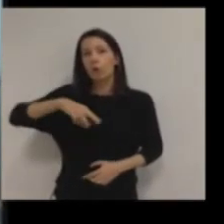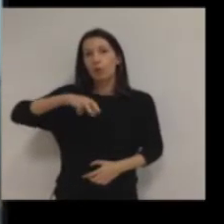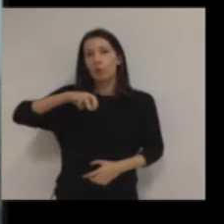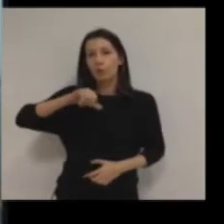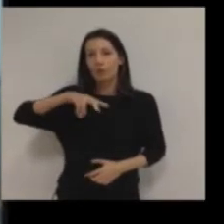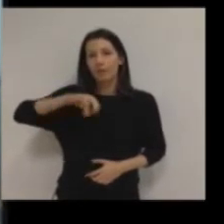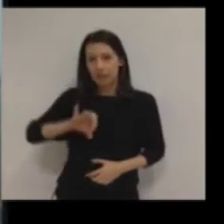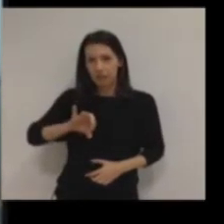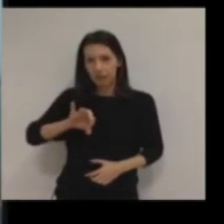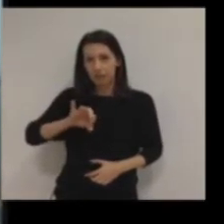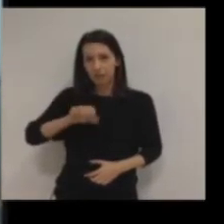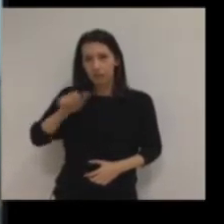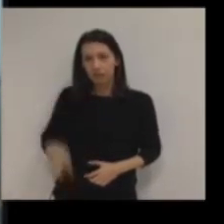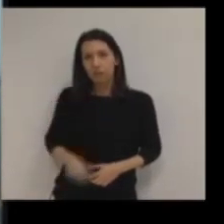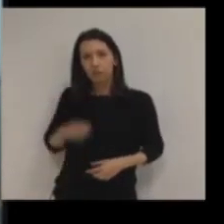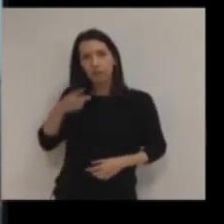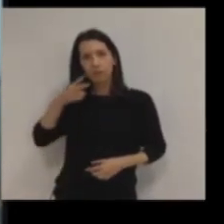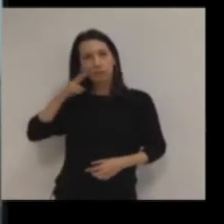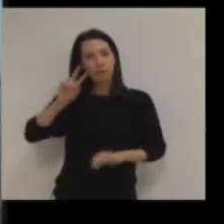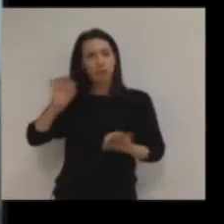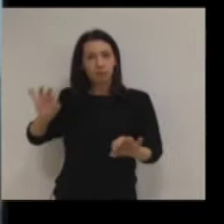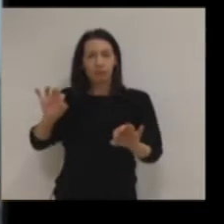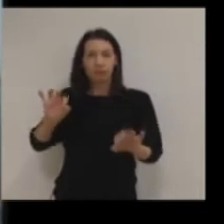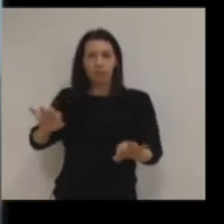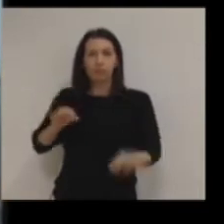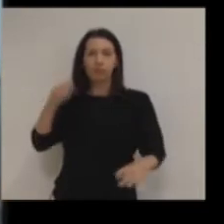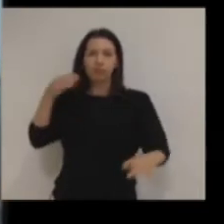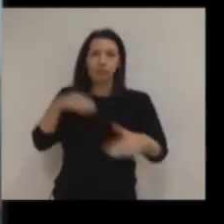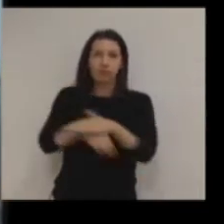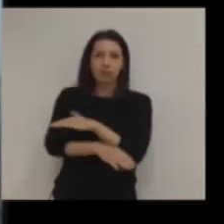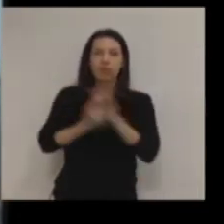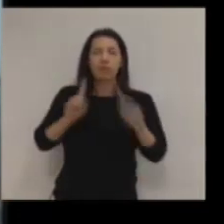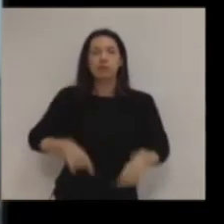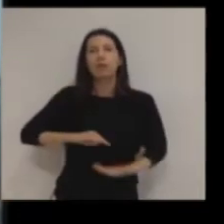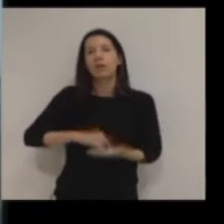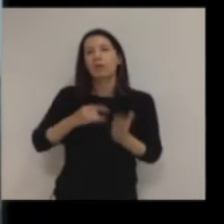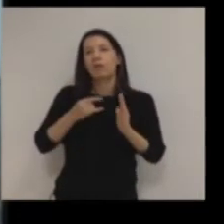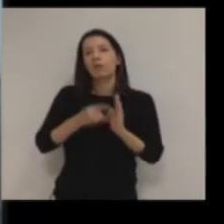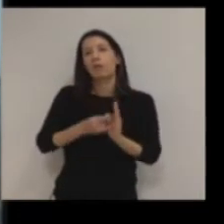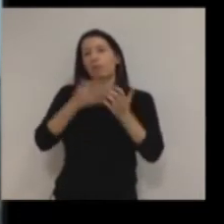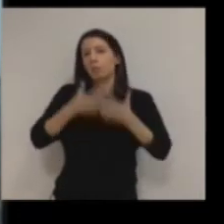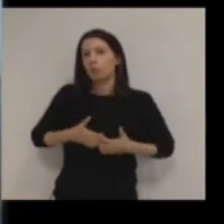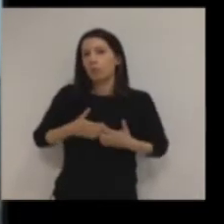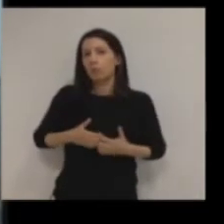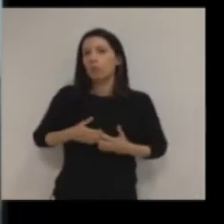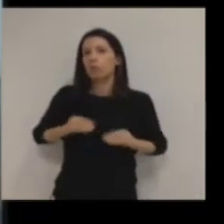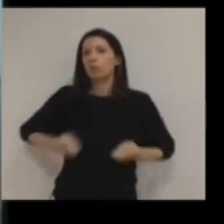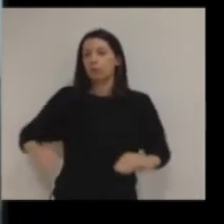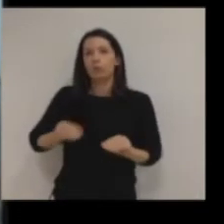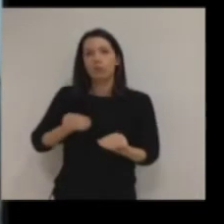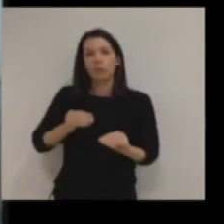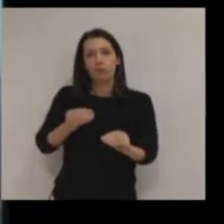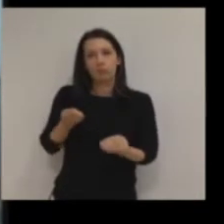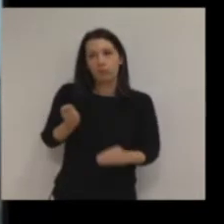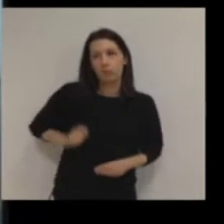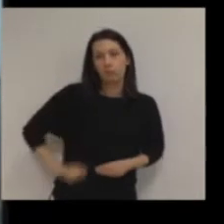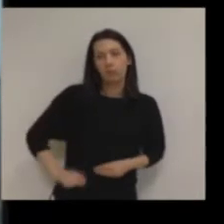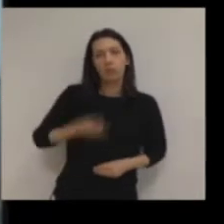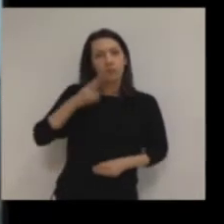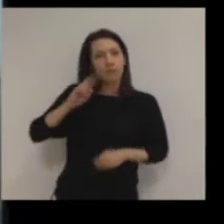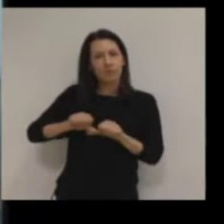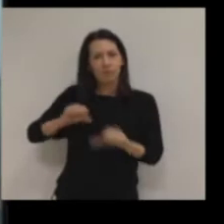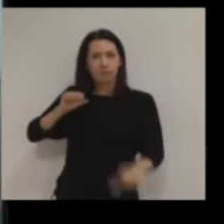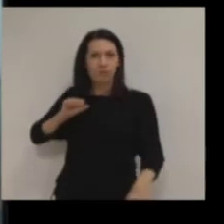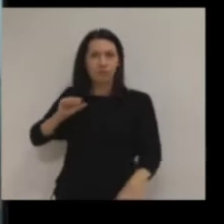Nuria, es especialista en accesibilidad, es ingeniero técnico industrial, y aunque su vida laboral ha estado